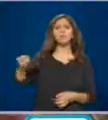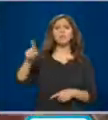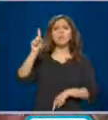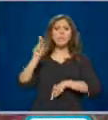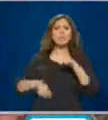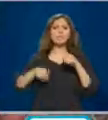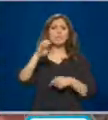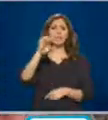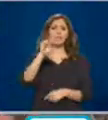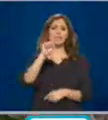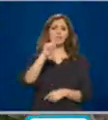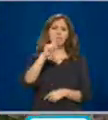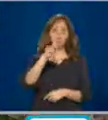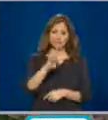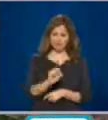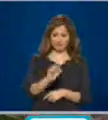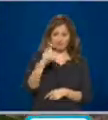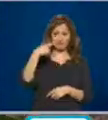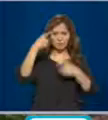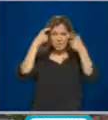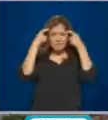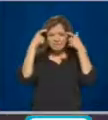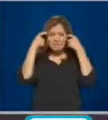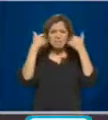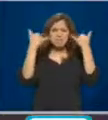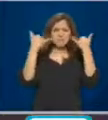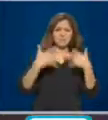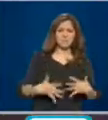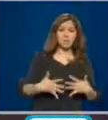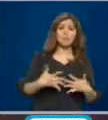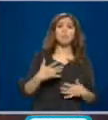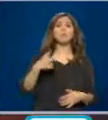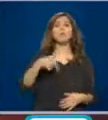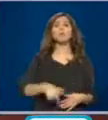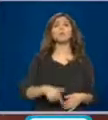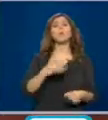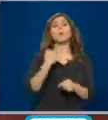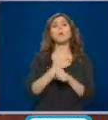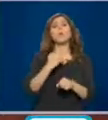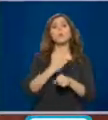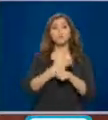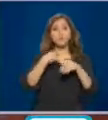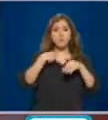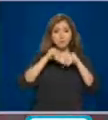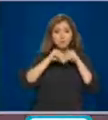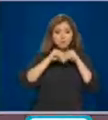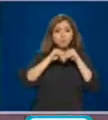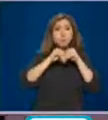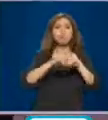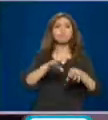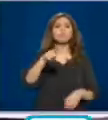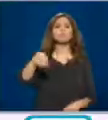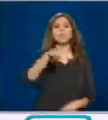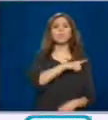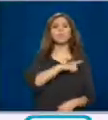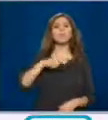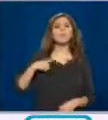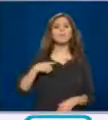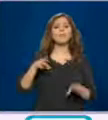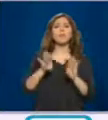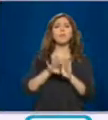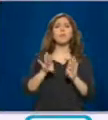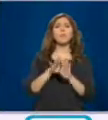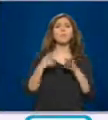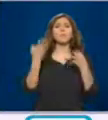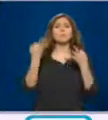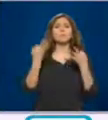más adelante. Amigos y amigas, el día de hoy yo comparto este mensaje de utilidad de la meditación, no